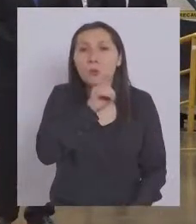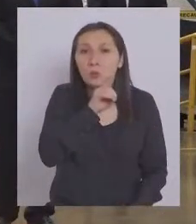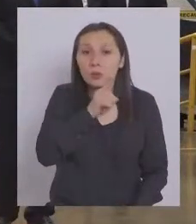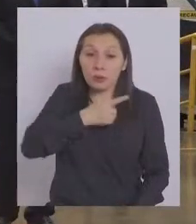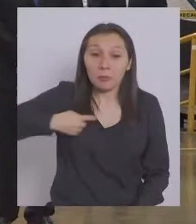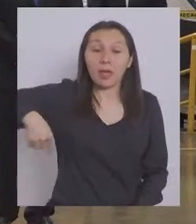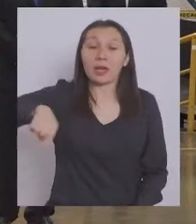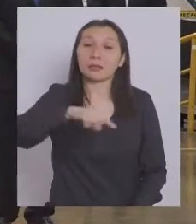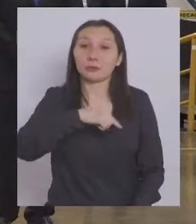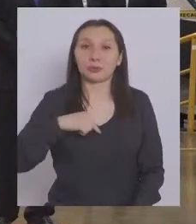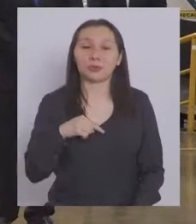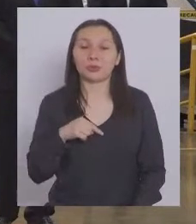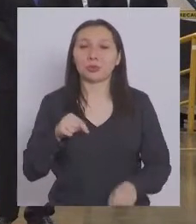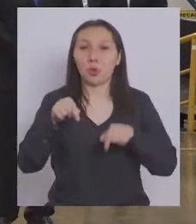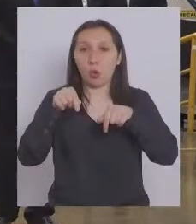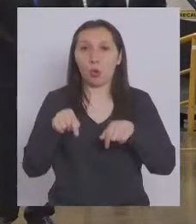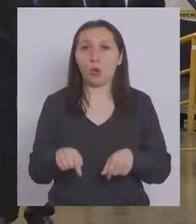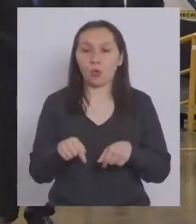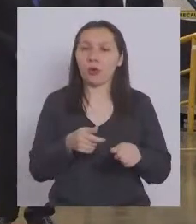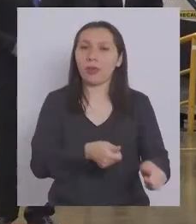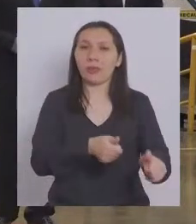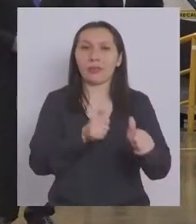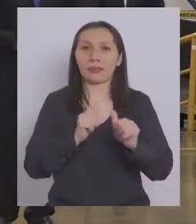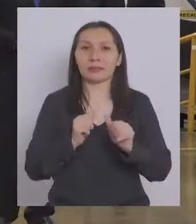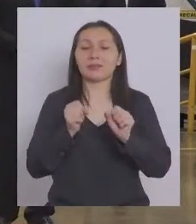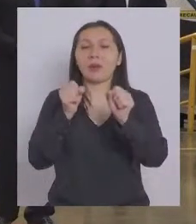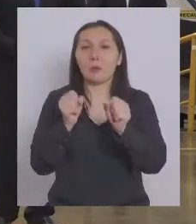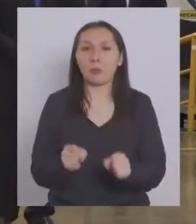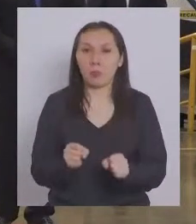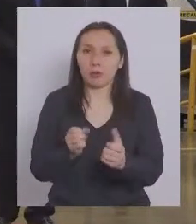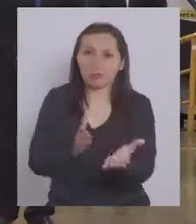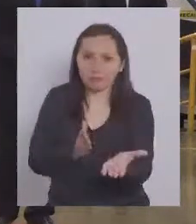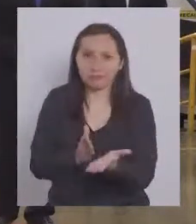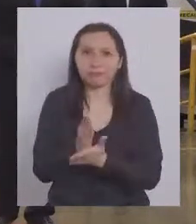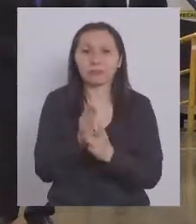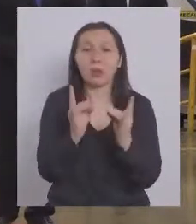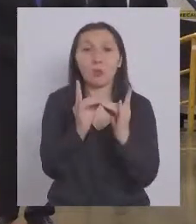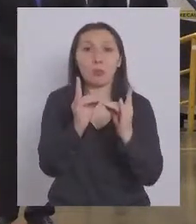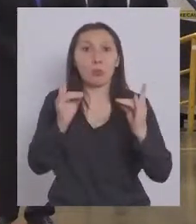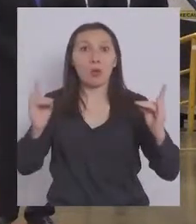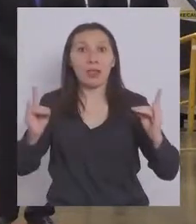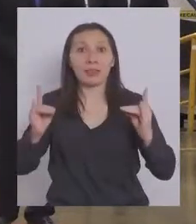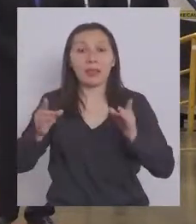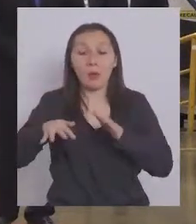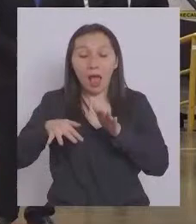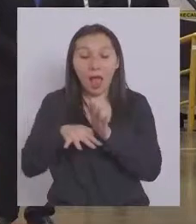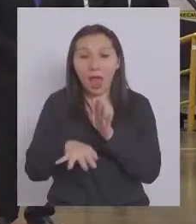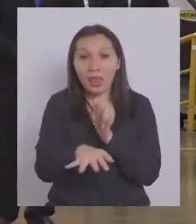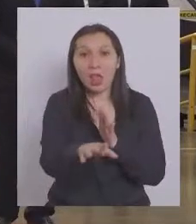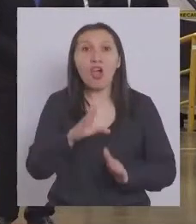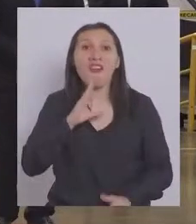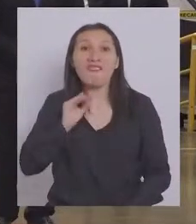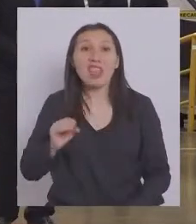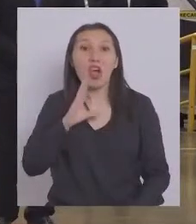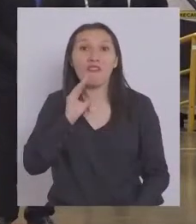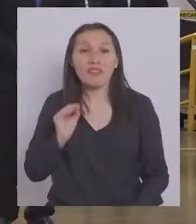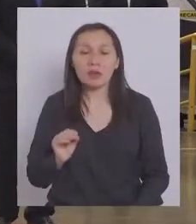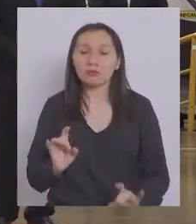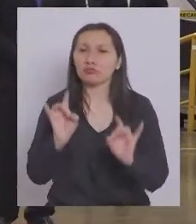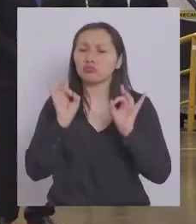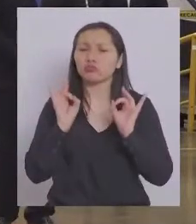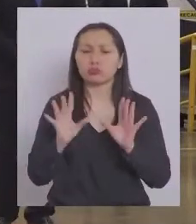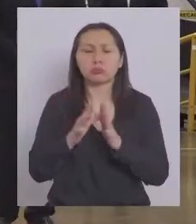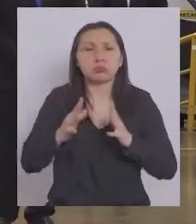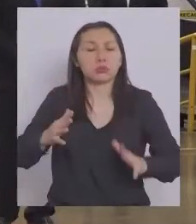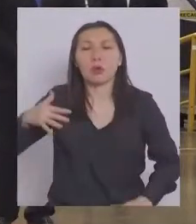para nosotros hoy día el desafío de poder partir con el puente sobre el río Biobío, un hito muy,